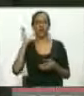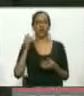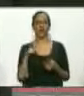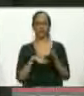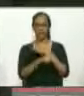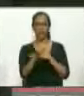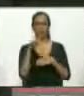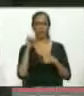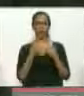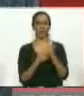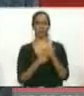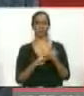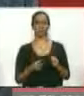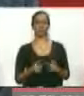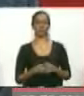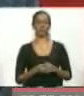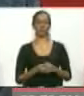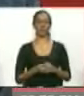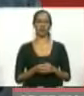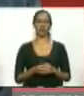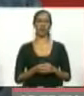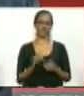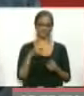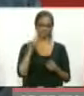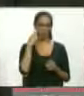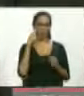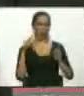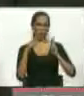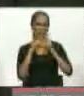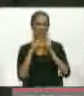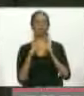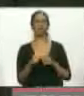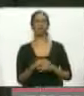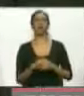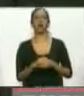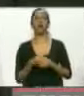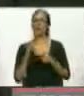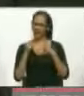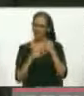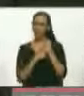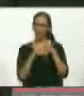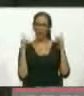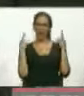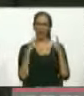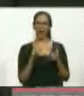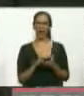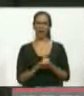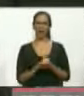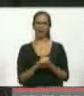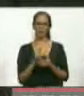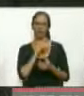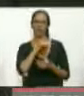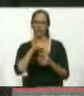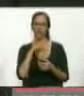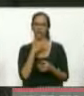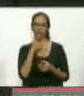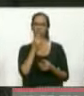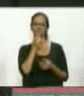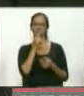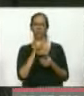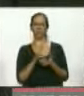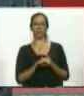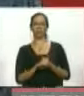se avanza con la que nos vemos por allá se va a lanzar windows se va a lanzar por la guaira es lo que nosotros queremos preguntar